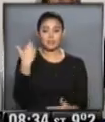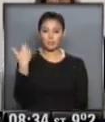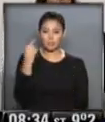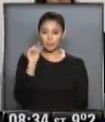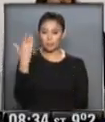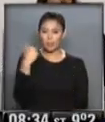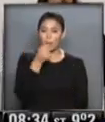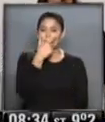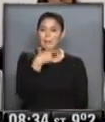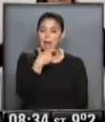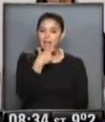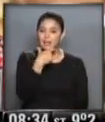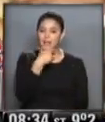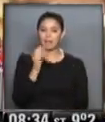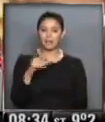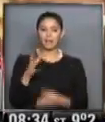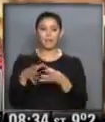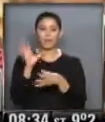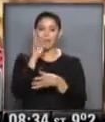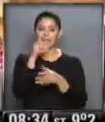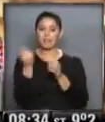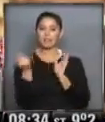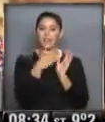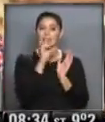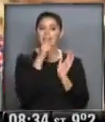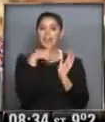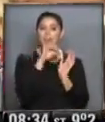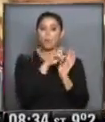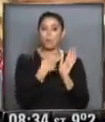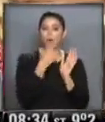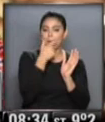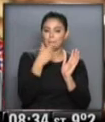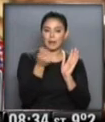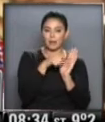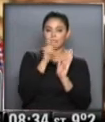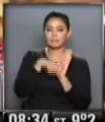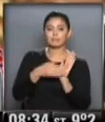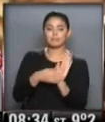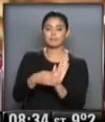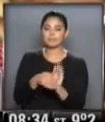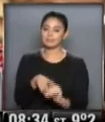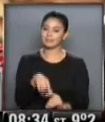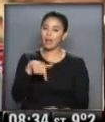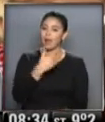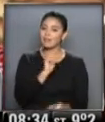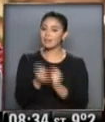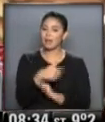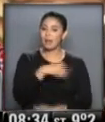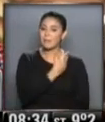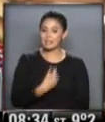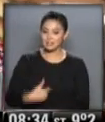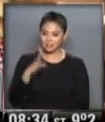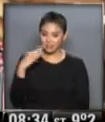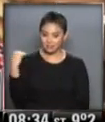cuando Clarín le dio el DNU para que sacara a favor del diario. Muy por el contrario, la presidenta nunca